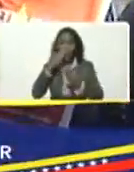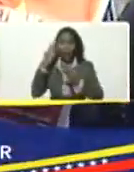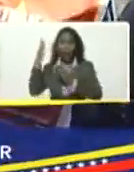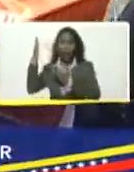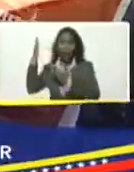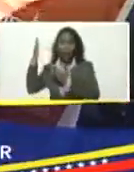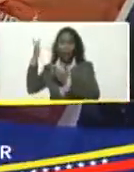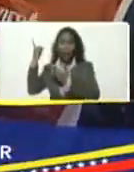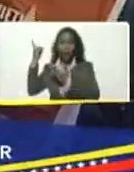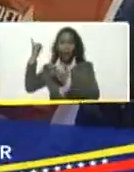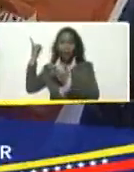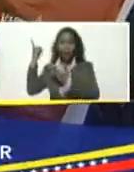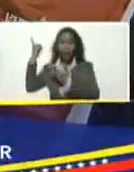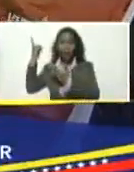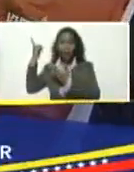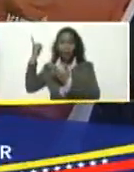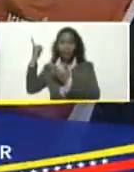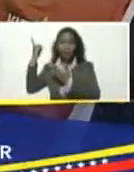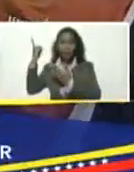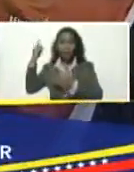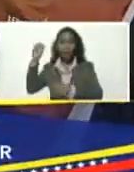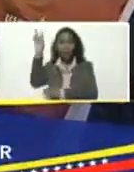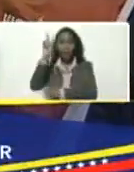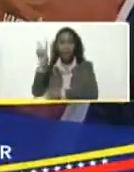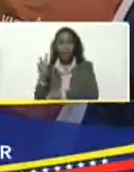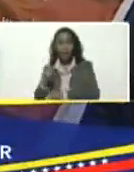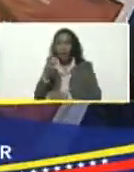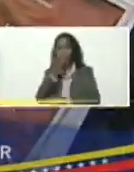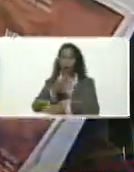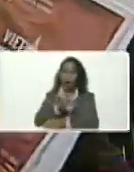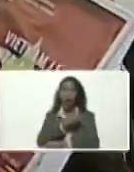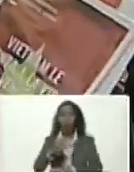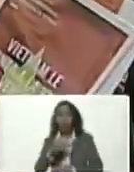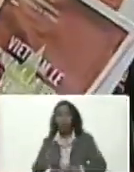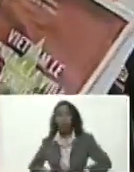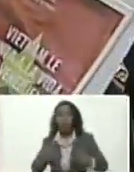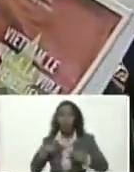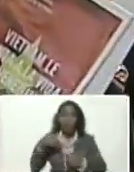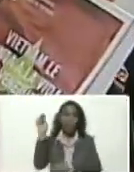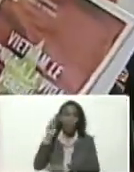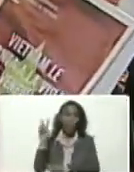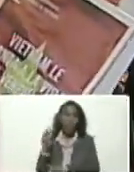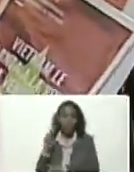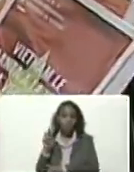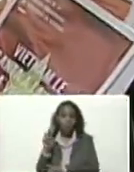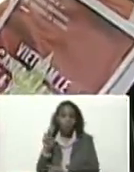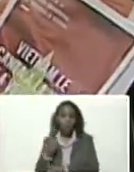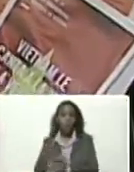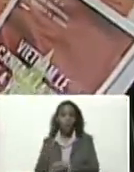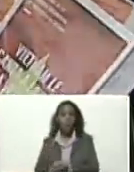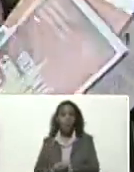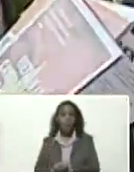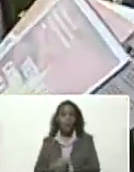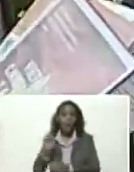Vietnam le canta a la vida y a Venezuela, que recoge una serie de poemas. en el que